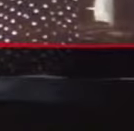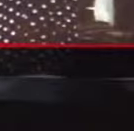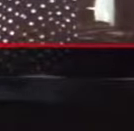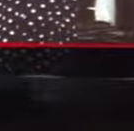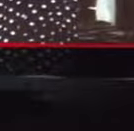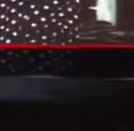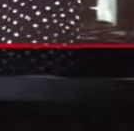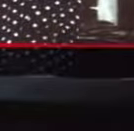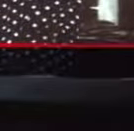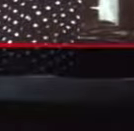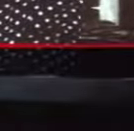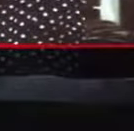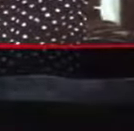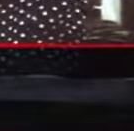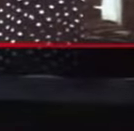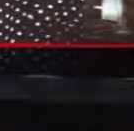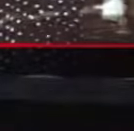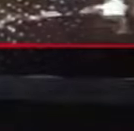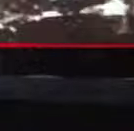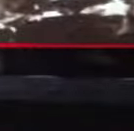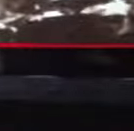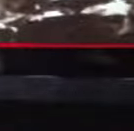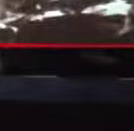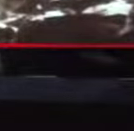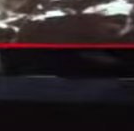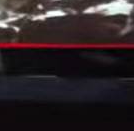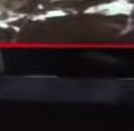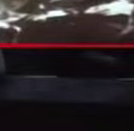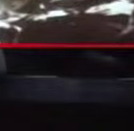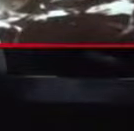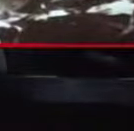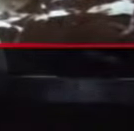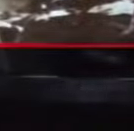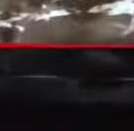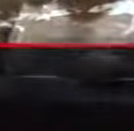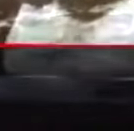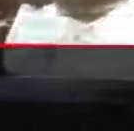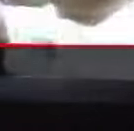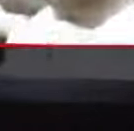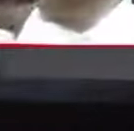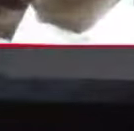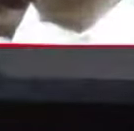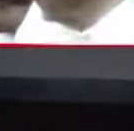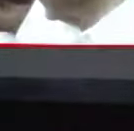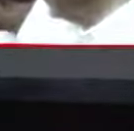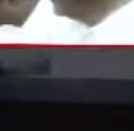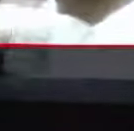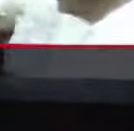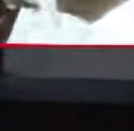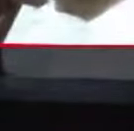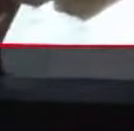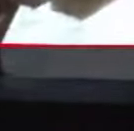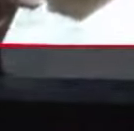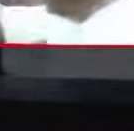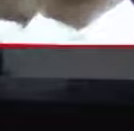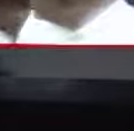Diputación Foral de Vizcaya en el 75 aniversario de la ofensiva contra la ciudadanía de Vizcaya ocurrida durante la Guerra Civil. Se